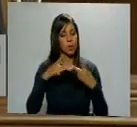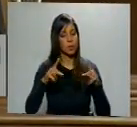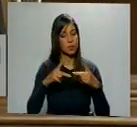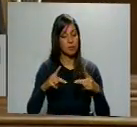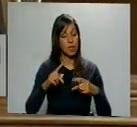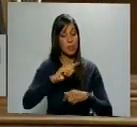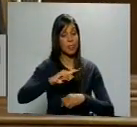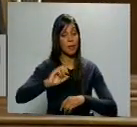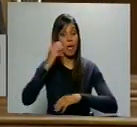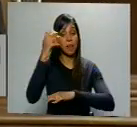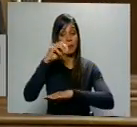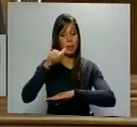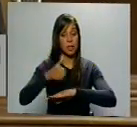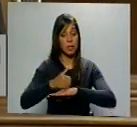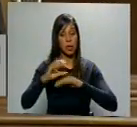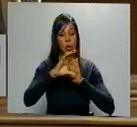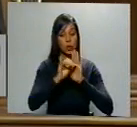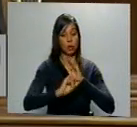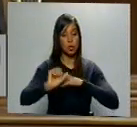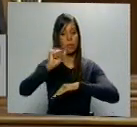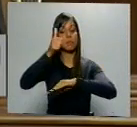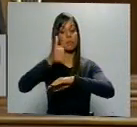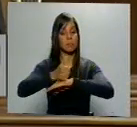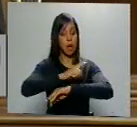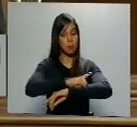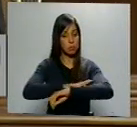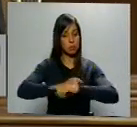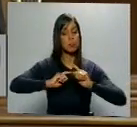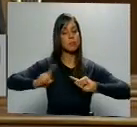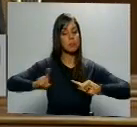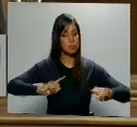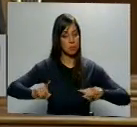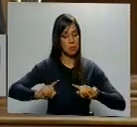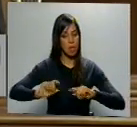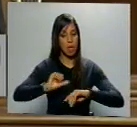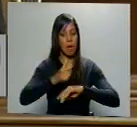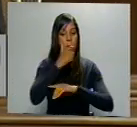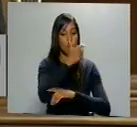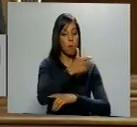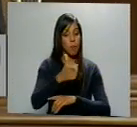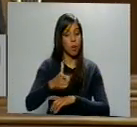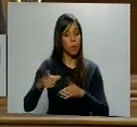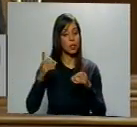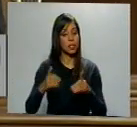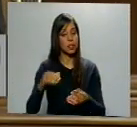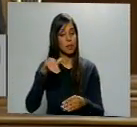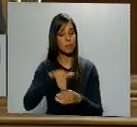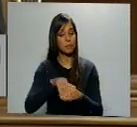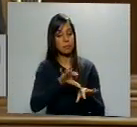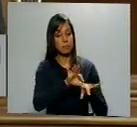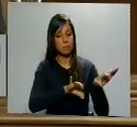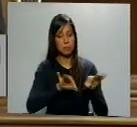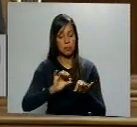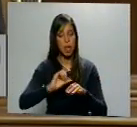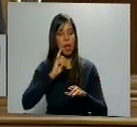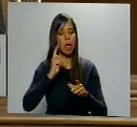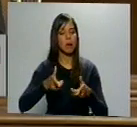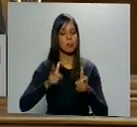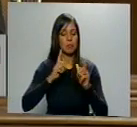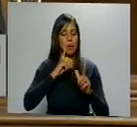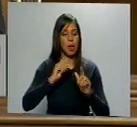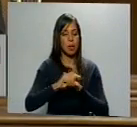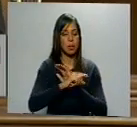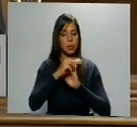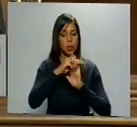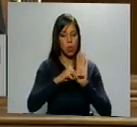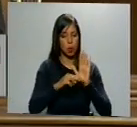encuentran subordinados a la Asamblea Nacional Constituyente como expresión del poder originario y fundacional del pueblo venezolano en los términos establecidos en las